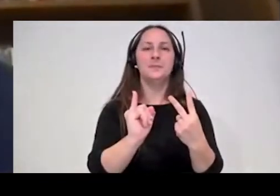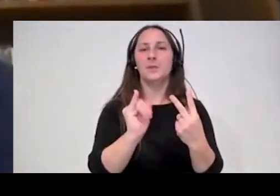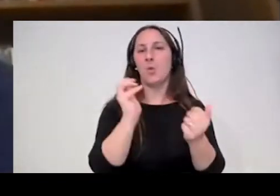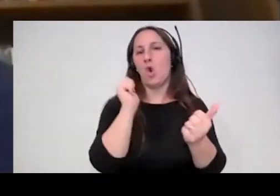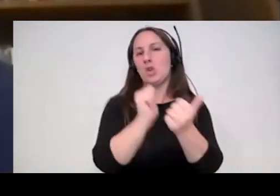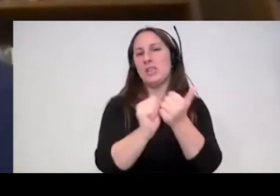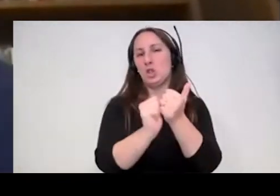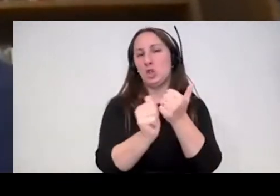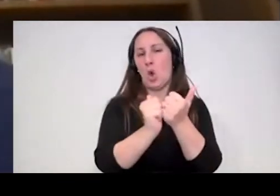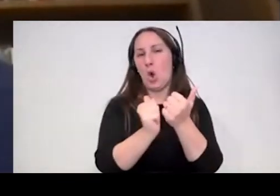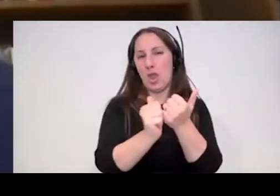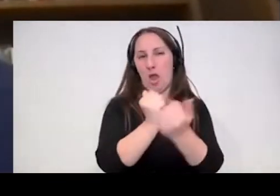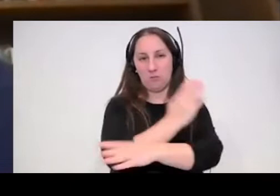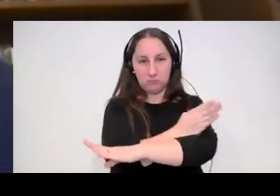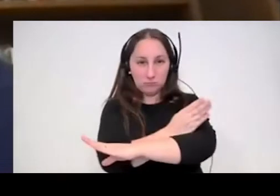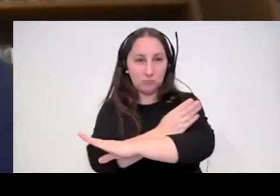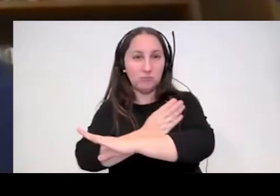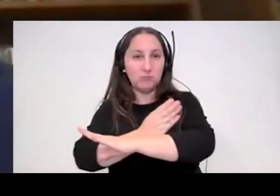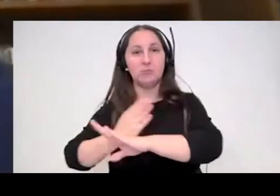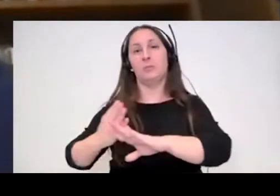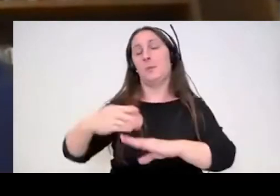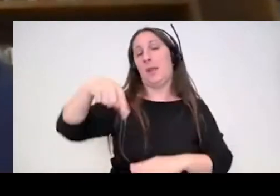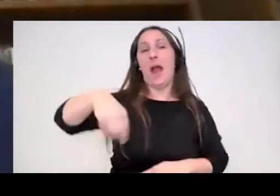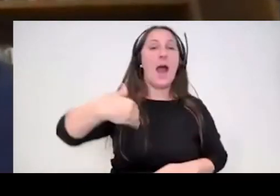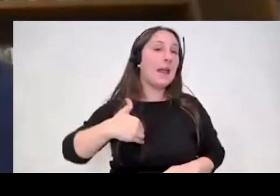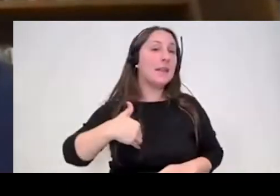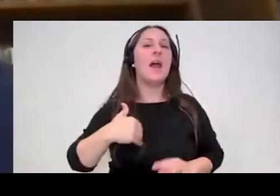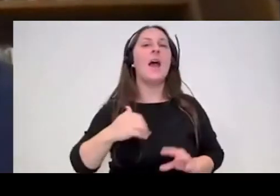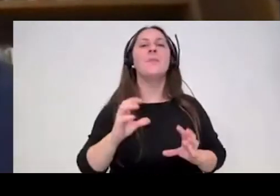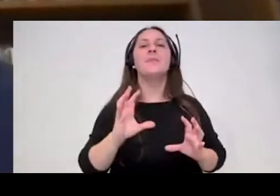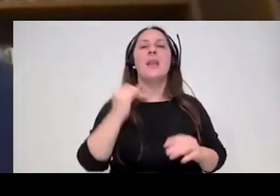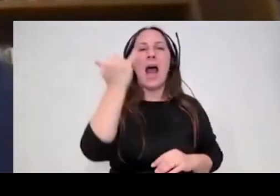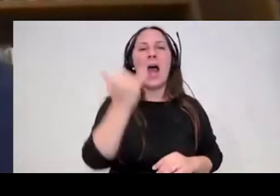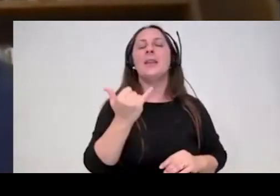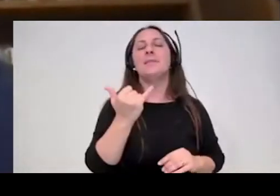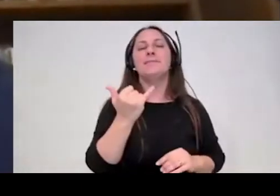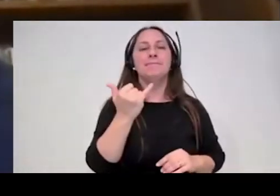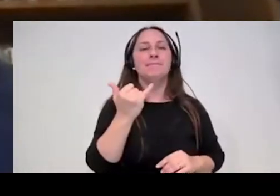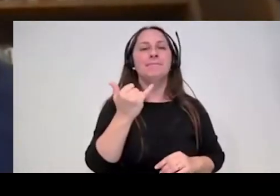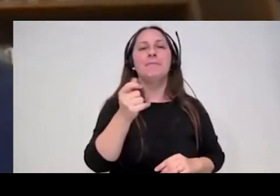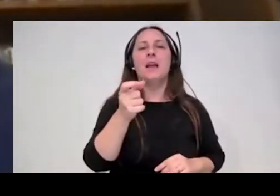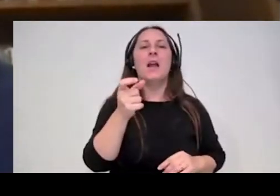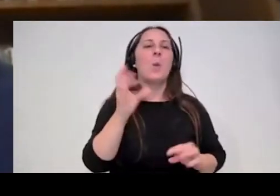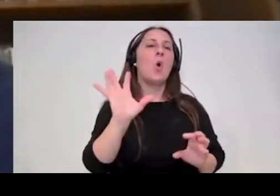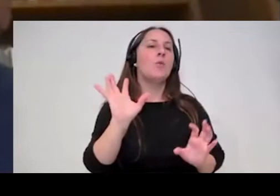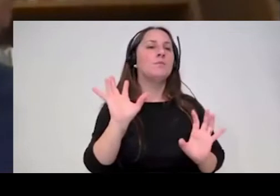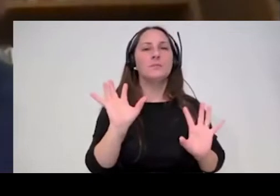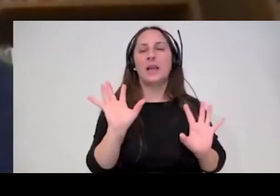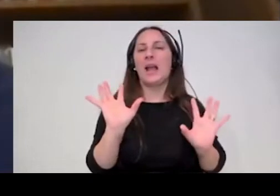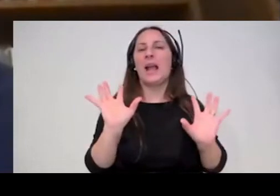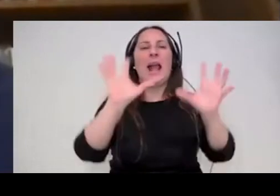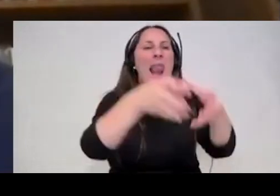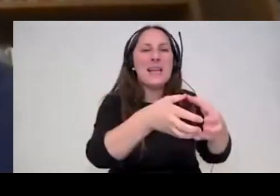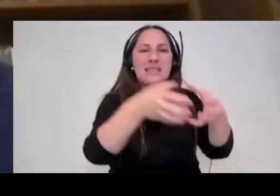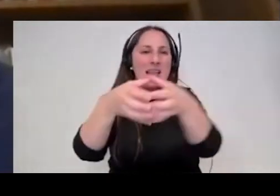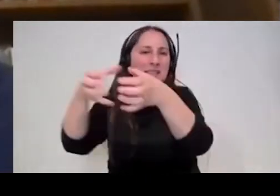histórica, digamos, en nuestro país tenemos una clasificación en lo que se llama técnicamente la clase o las